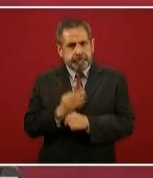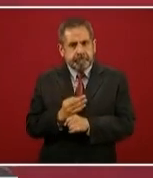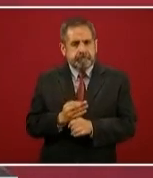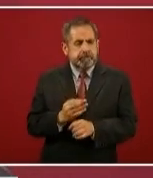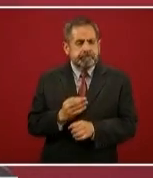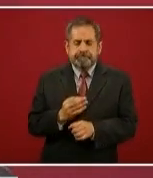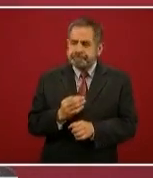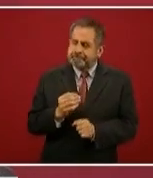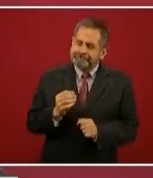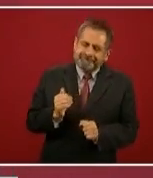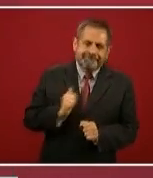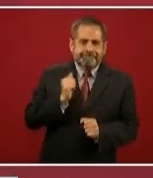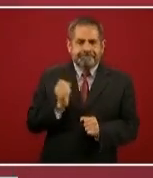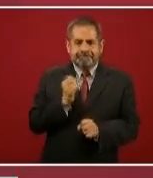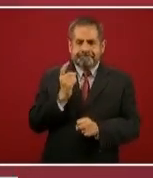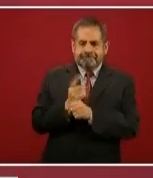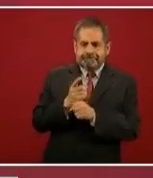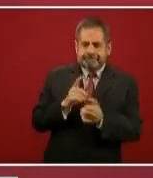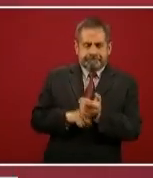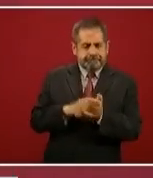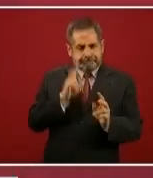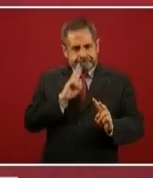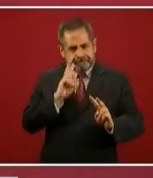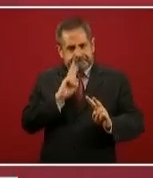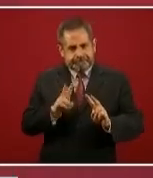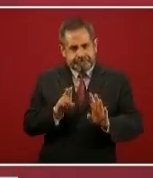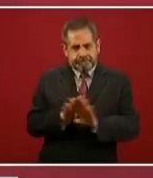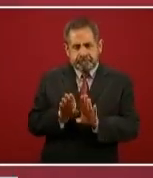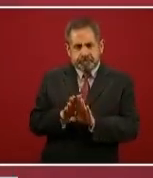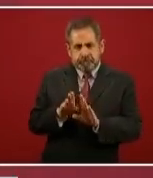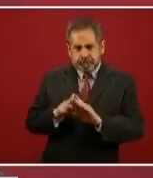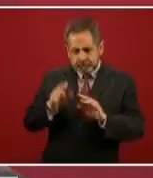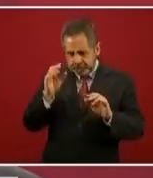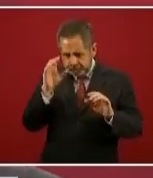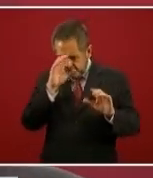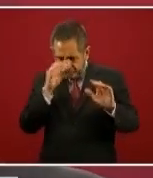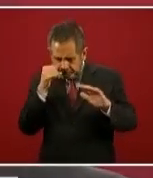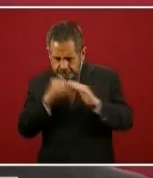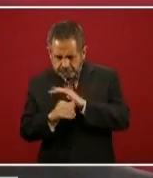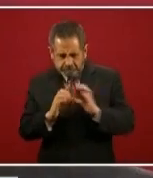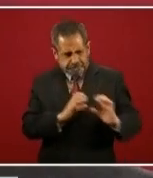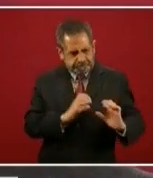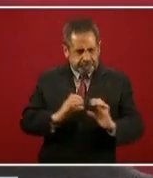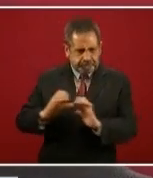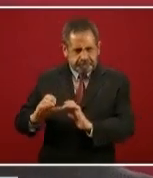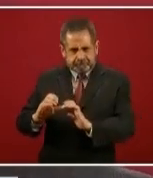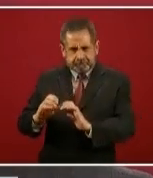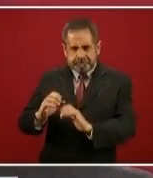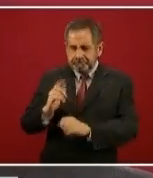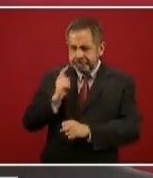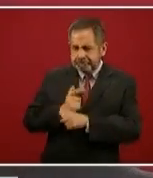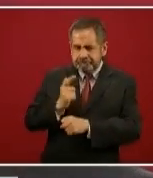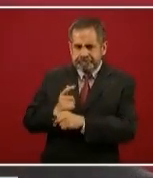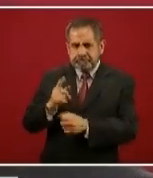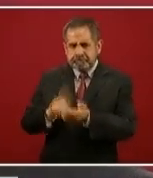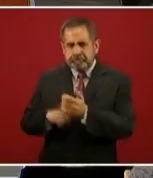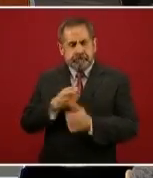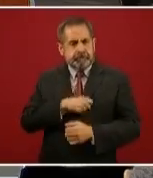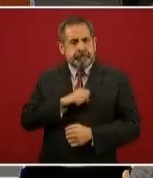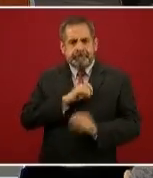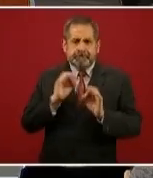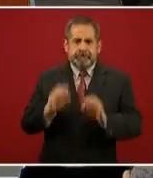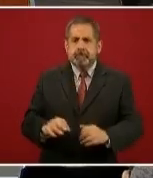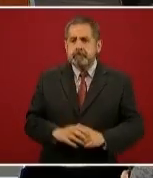el área de oportunidad, la aprovecha y la usa con base en ciencia y con base en los métodos de la salud